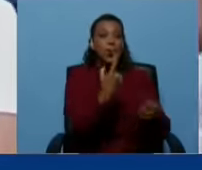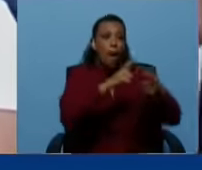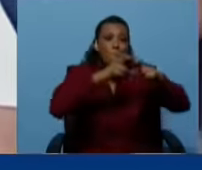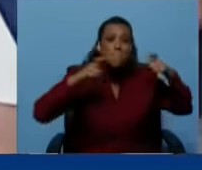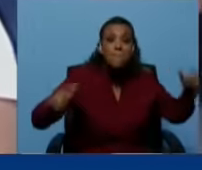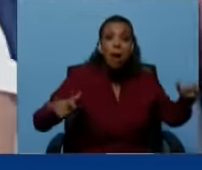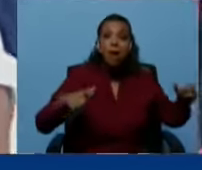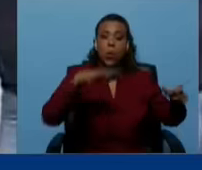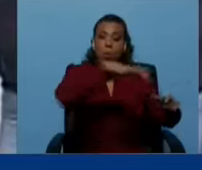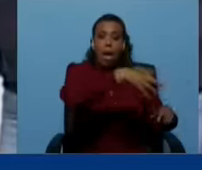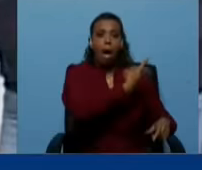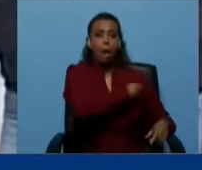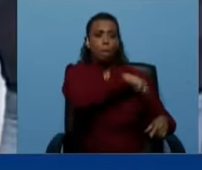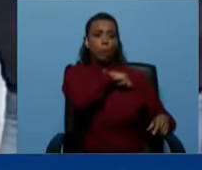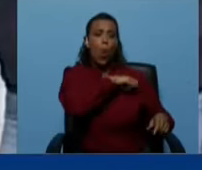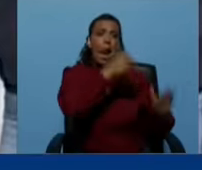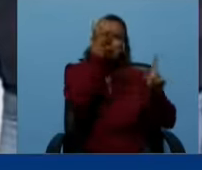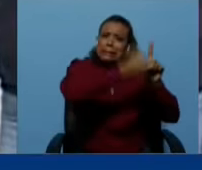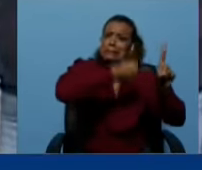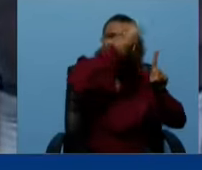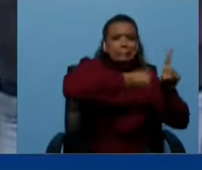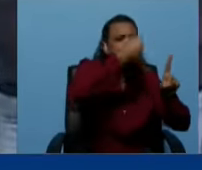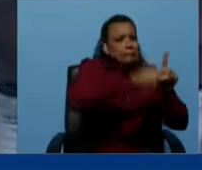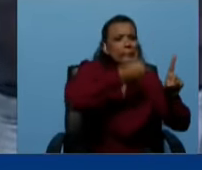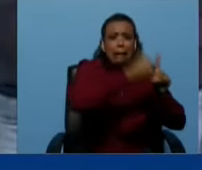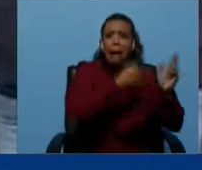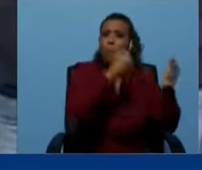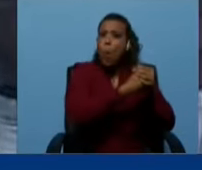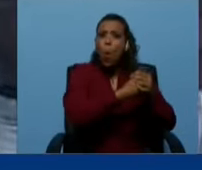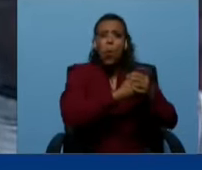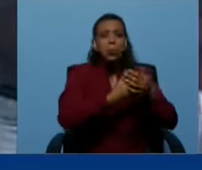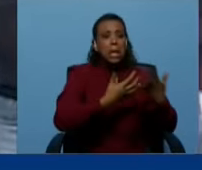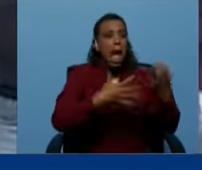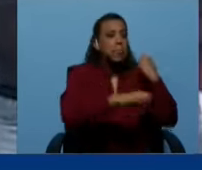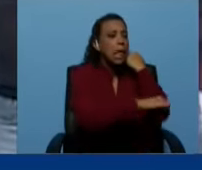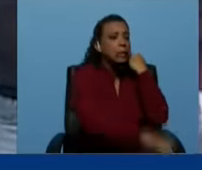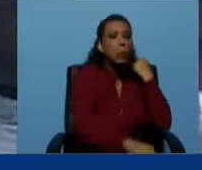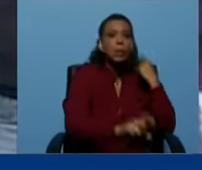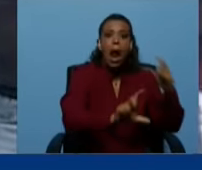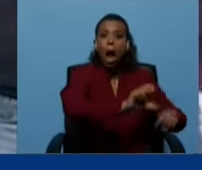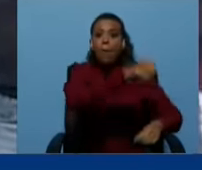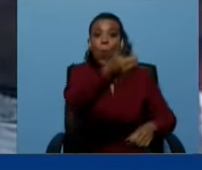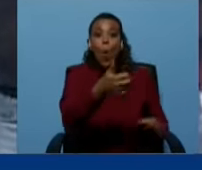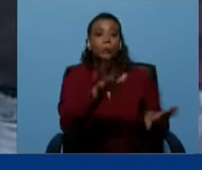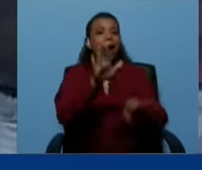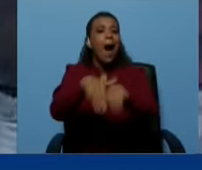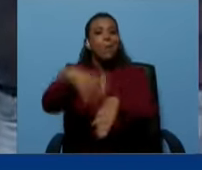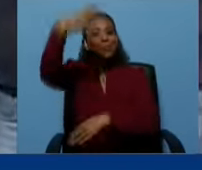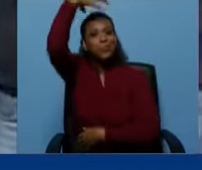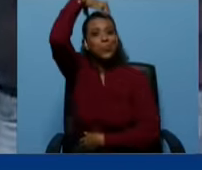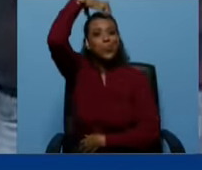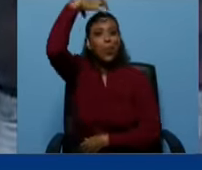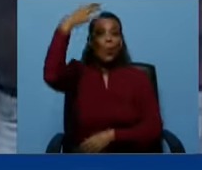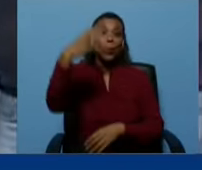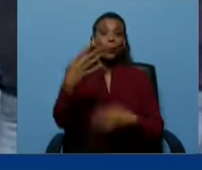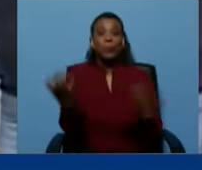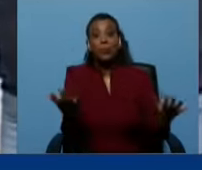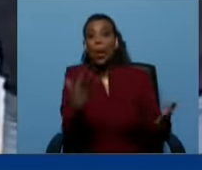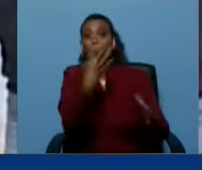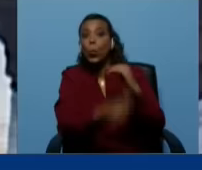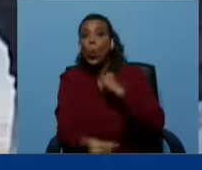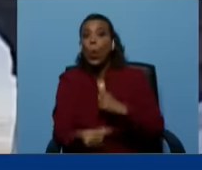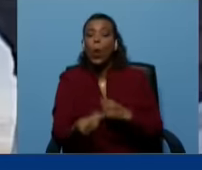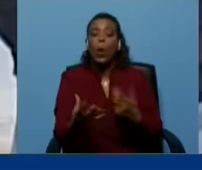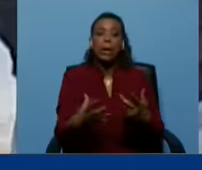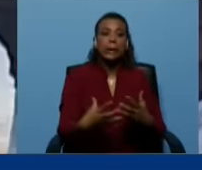generales que lucharon contra el Imperio Español se pasaron y traicionaron otra vez y se fueron para el